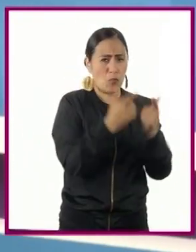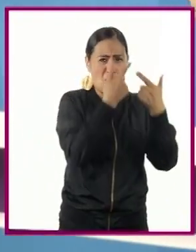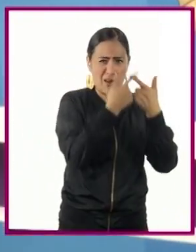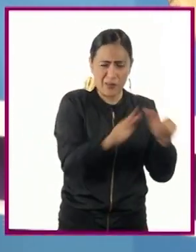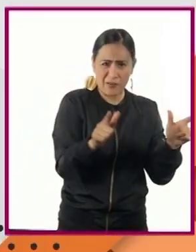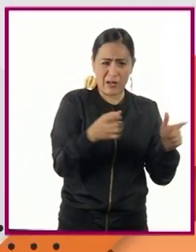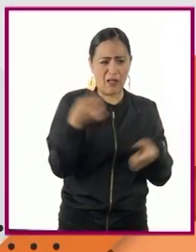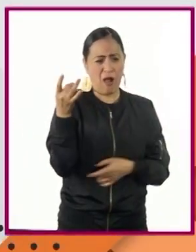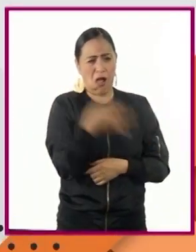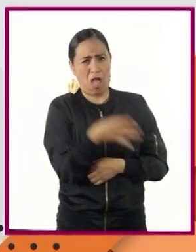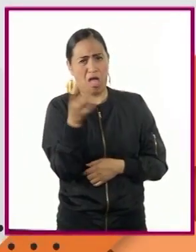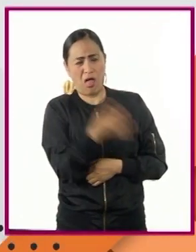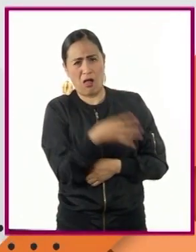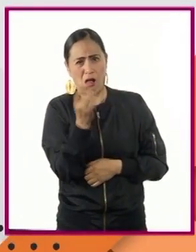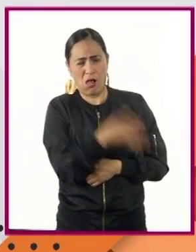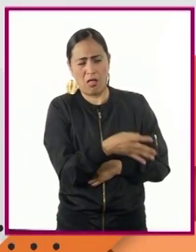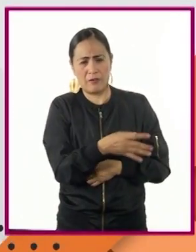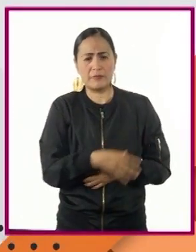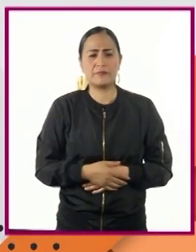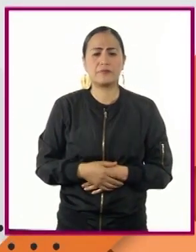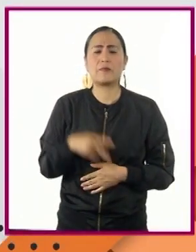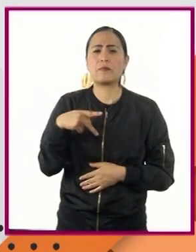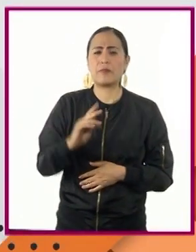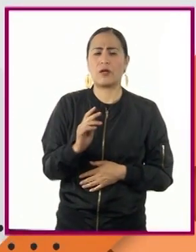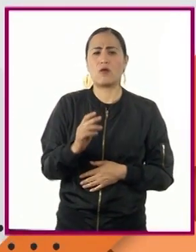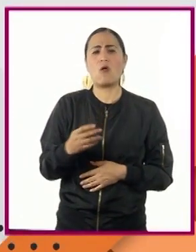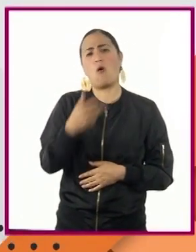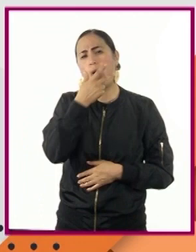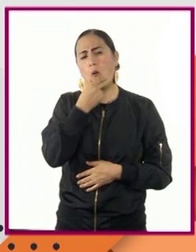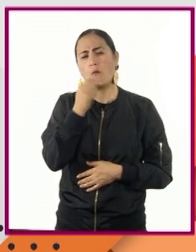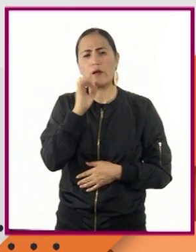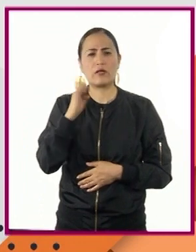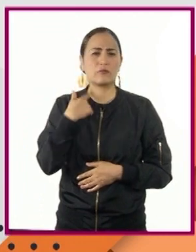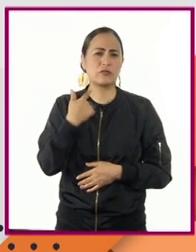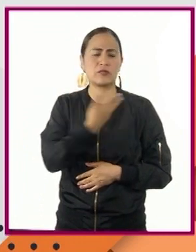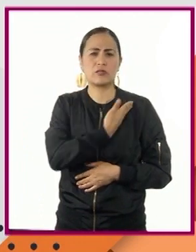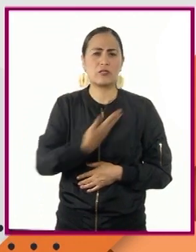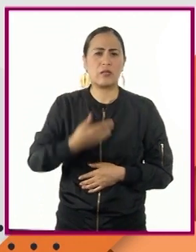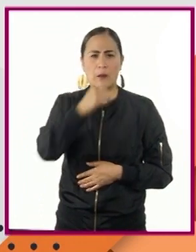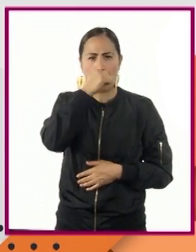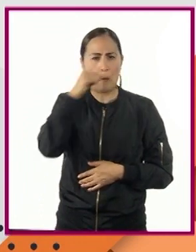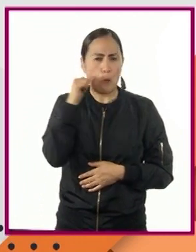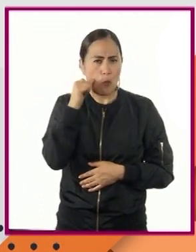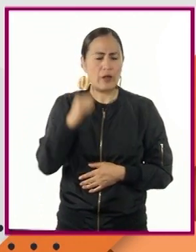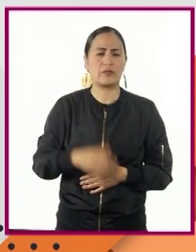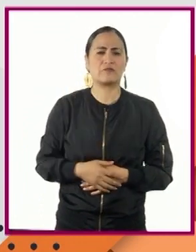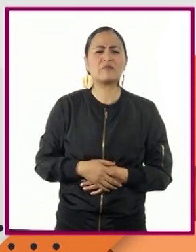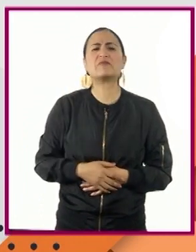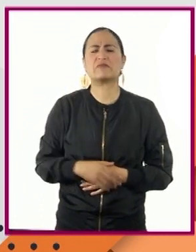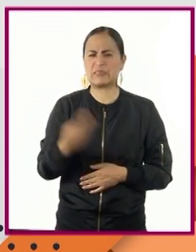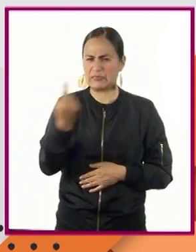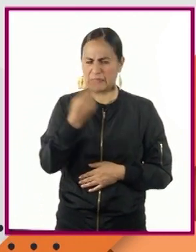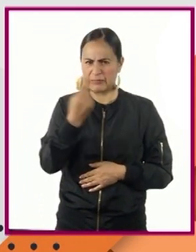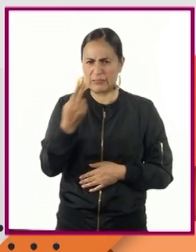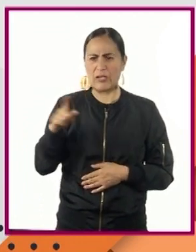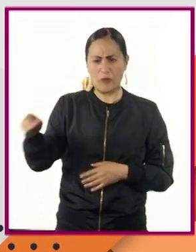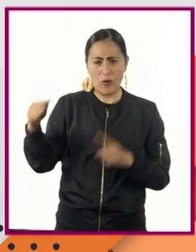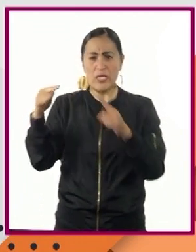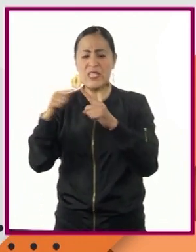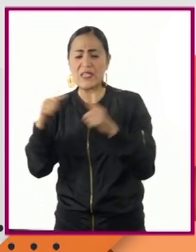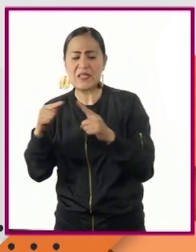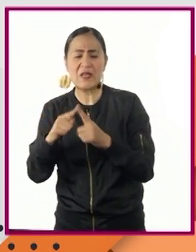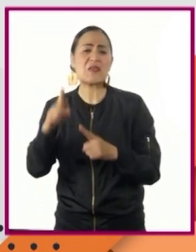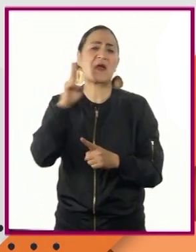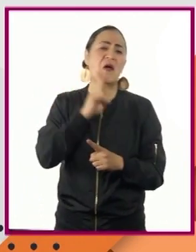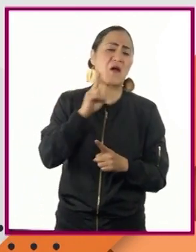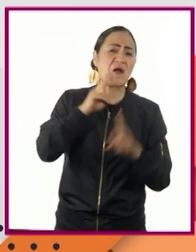muchas derrotas. Fue entonces cuando Juárez y sus seguidores se convencieron de la necesidad de acabar con la intromisión de la Iglesia en